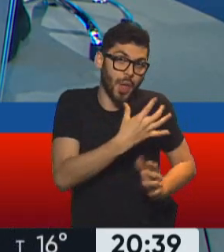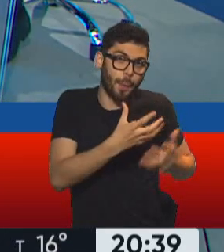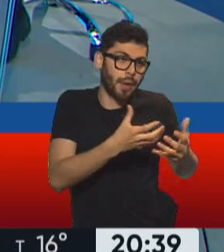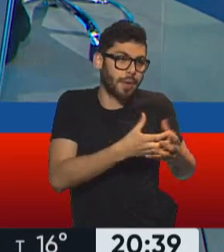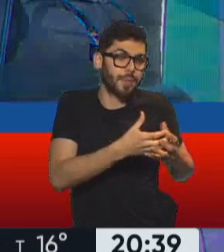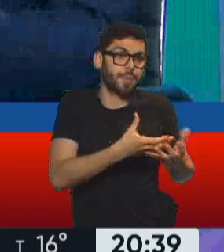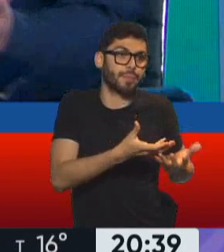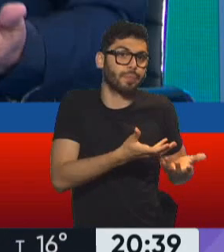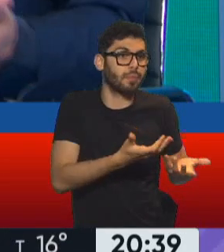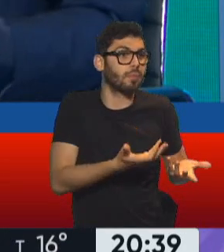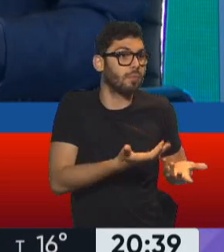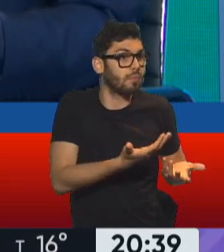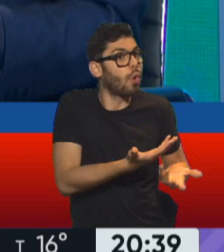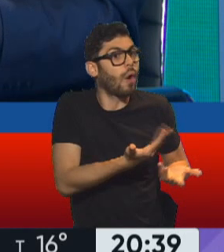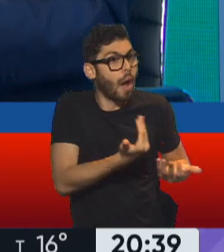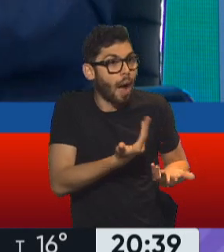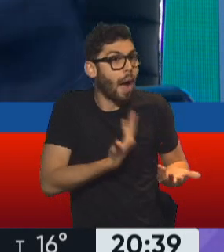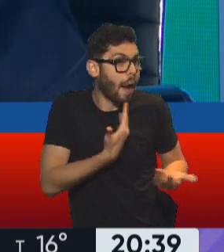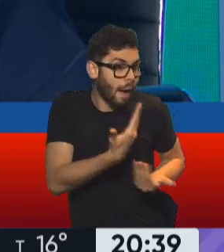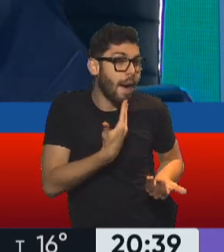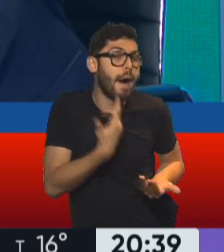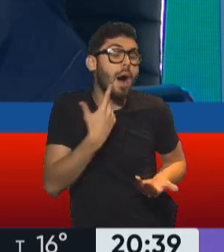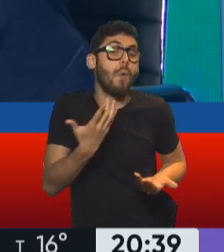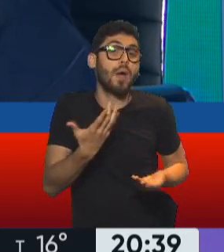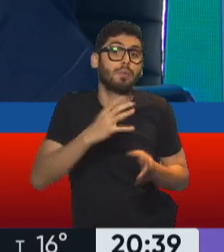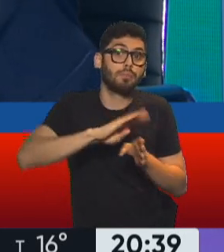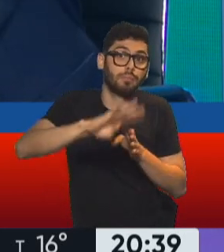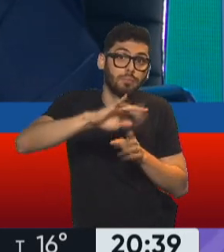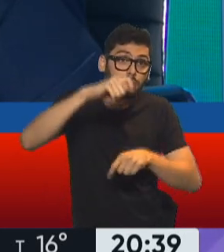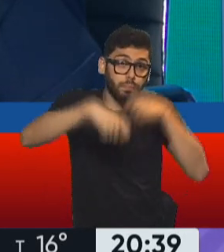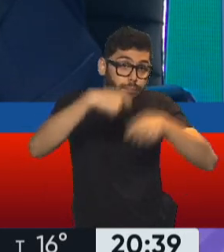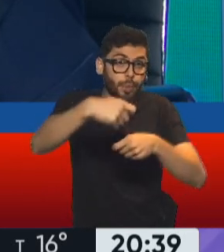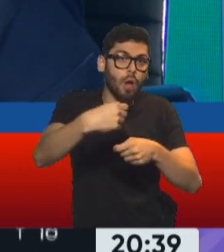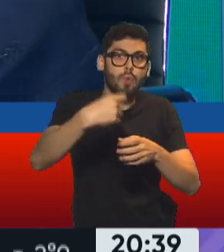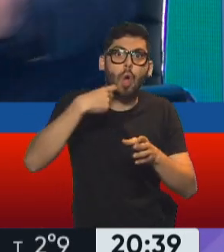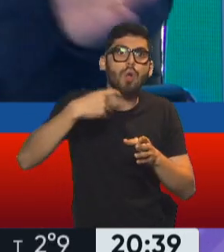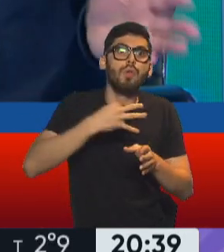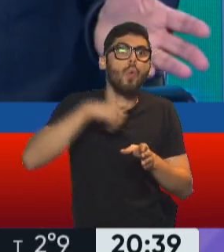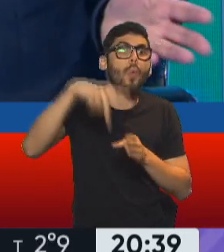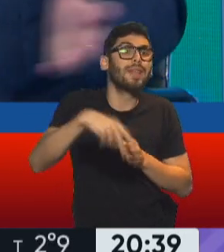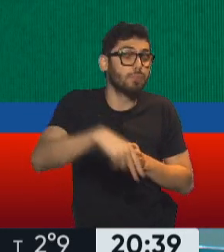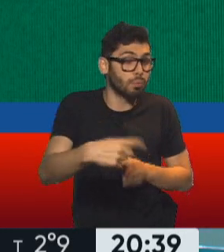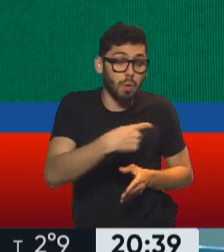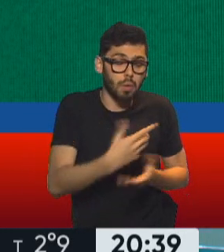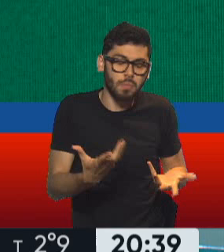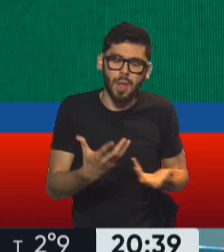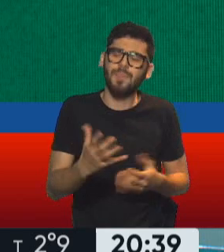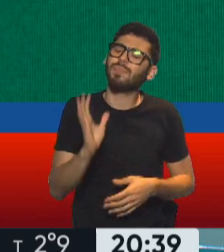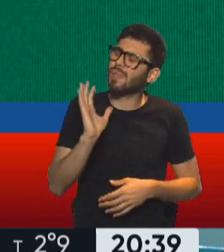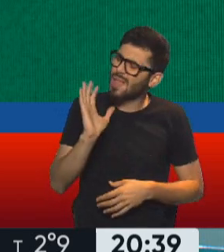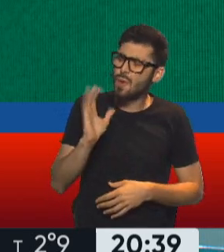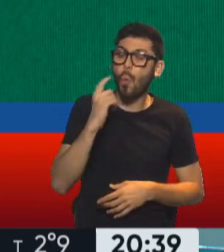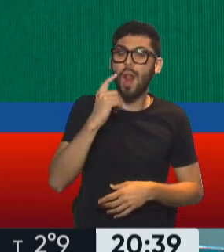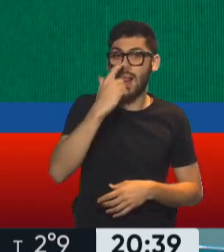para pensar, bueno, de qué manera vamos a afrontar todos los vencimientos. Va más allá, me parece a mí, va más allá incluso